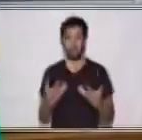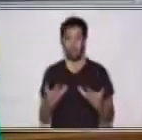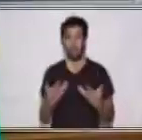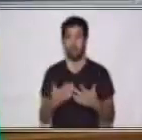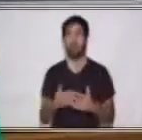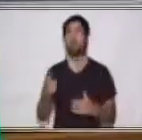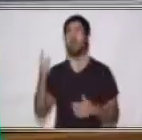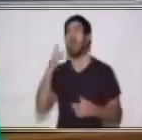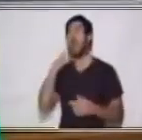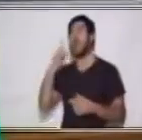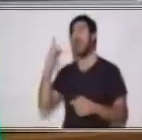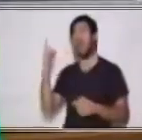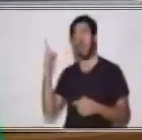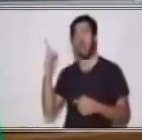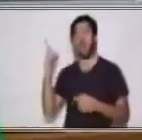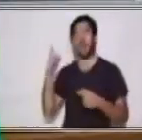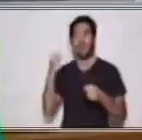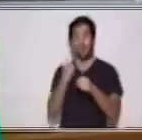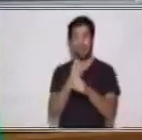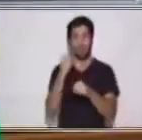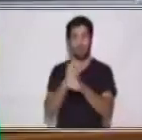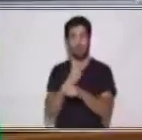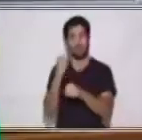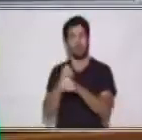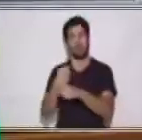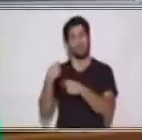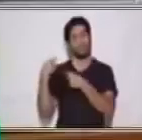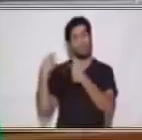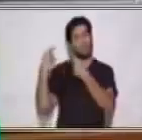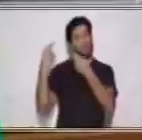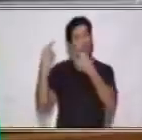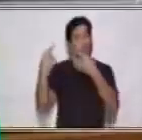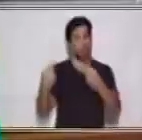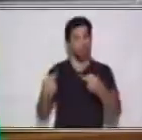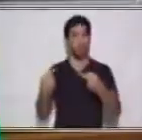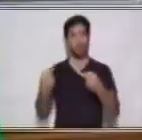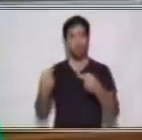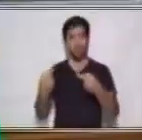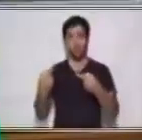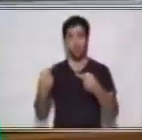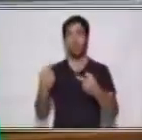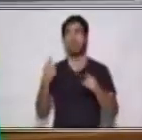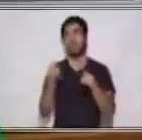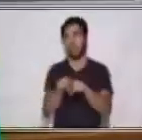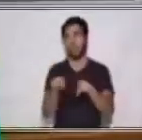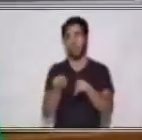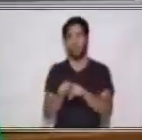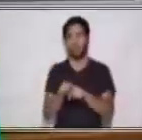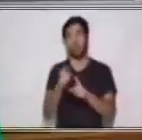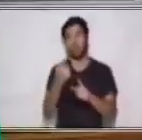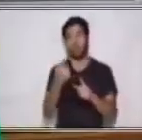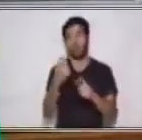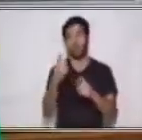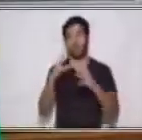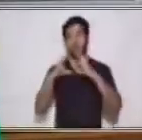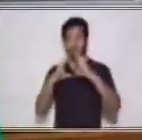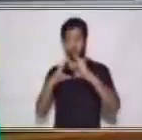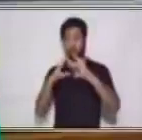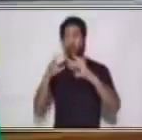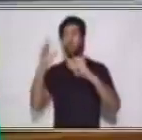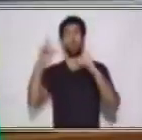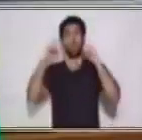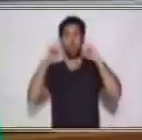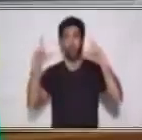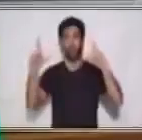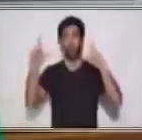se formó o estuvo por muchos años y fue una creencia. Asimismo que la Tierra era el centro del universo, que el Sol y